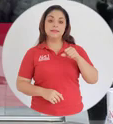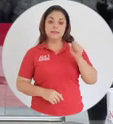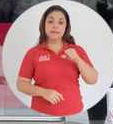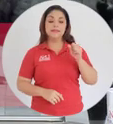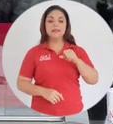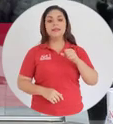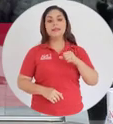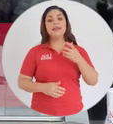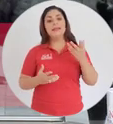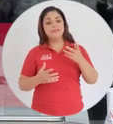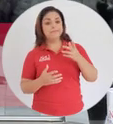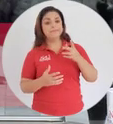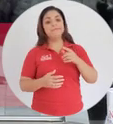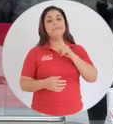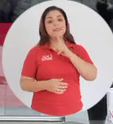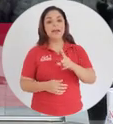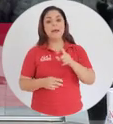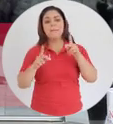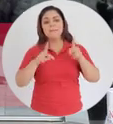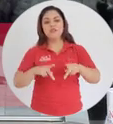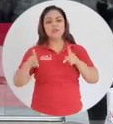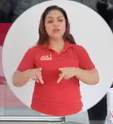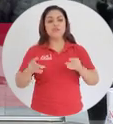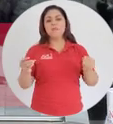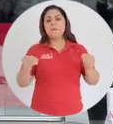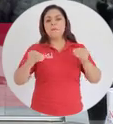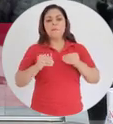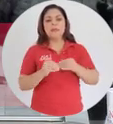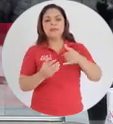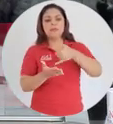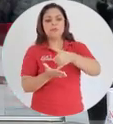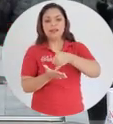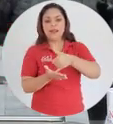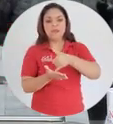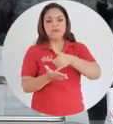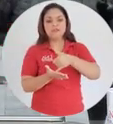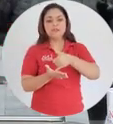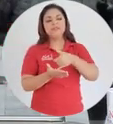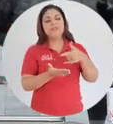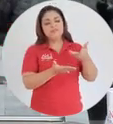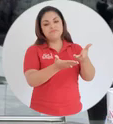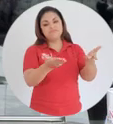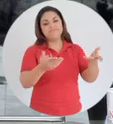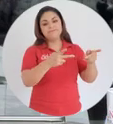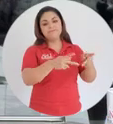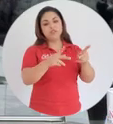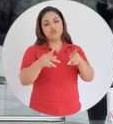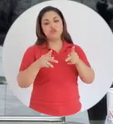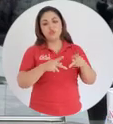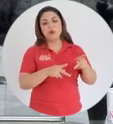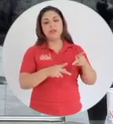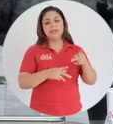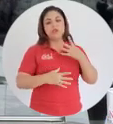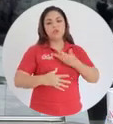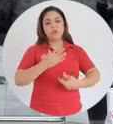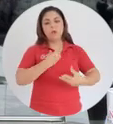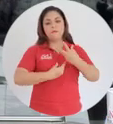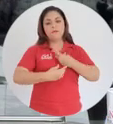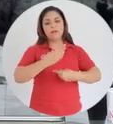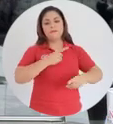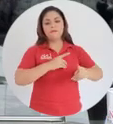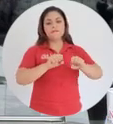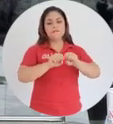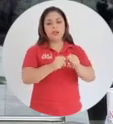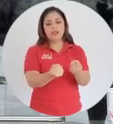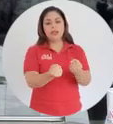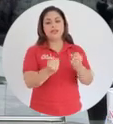dentro de todo esto, pues los más vulnerables pues son las personas que se ven inmersas en toda esta situación de violación